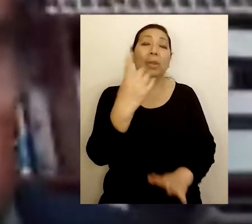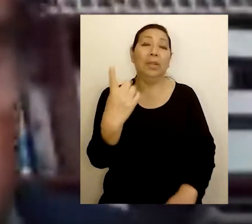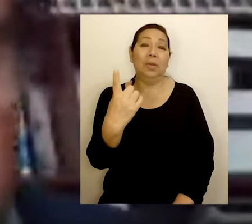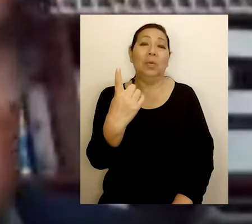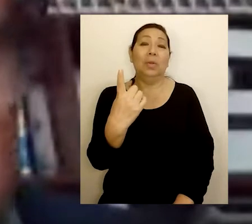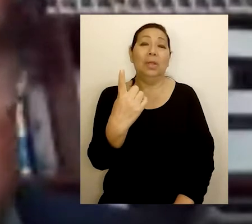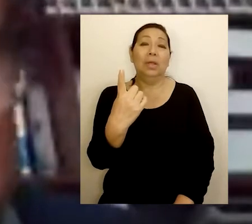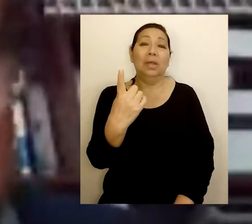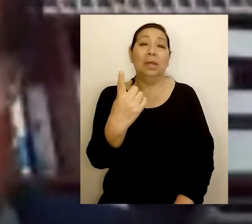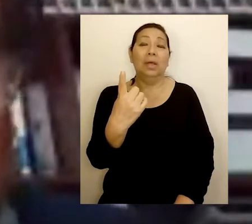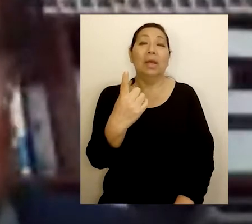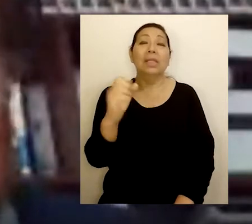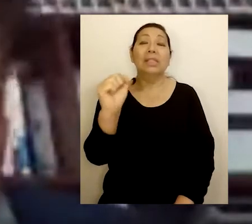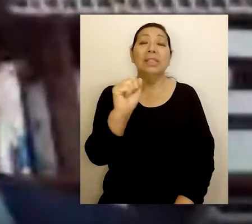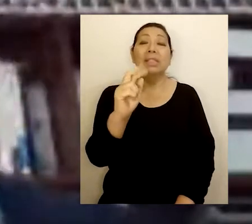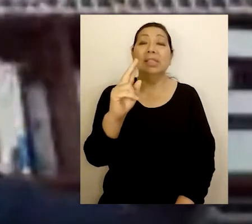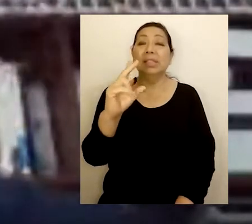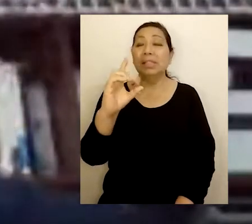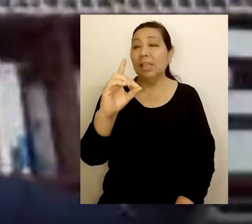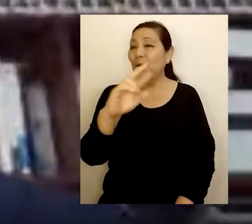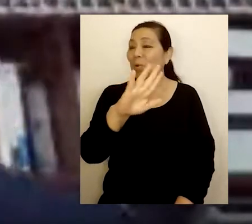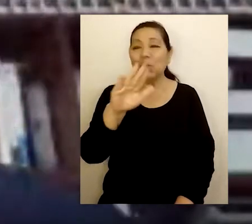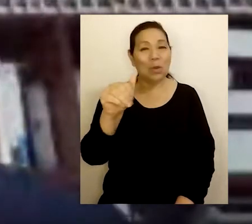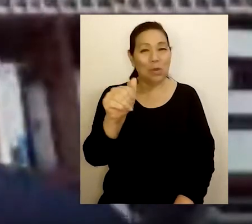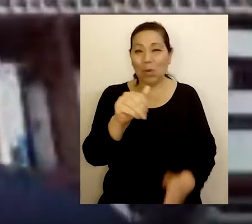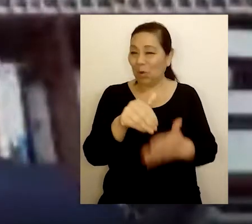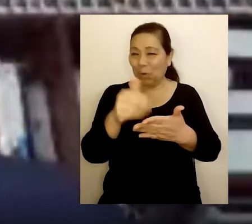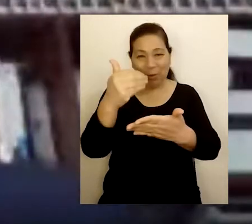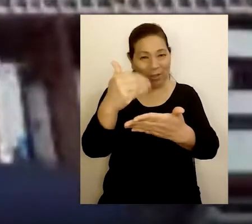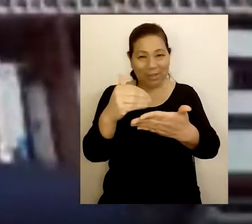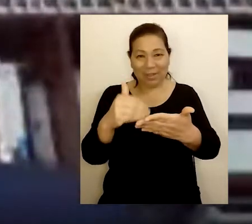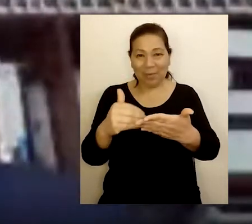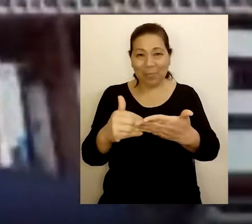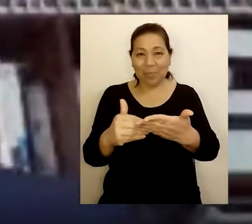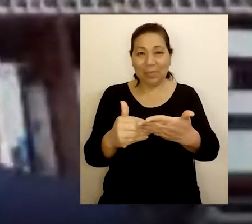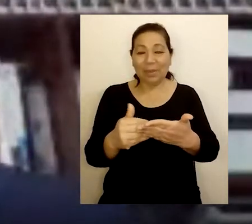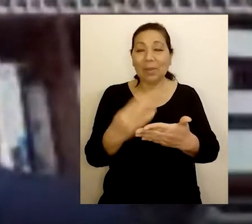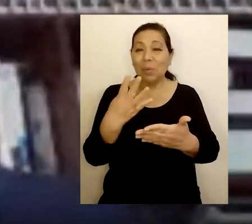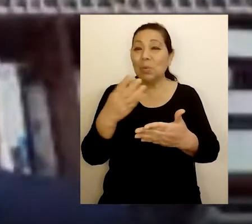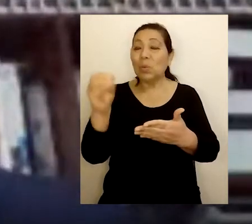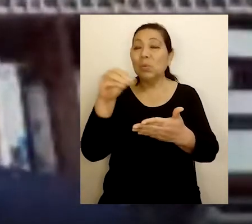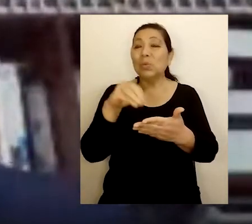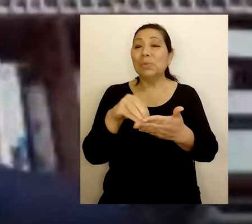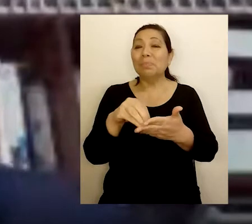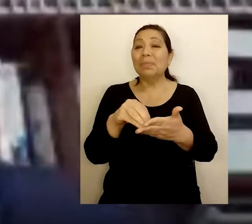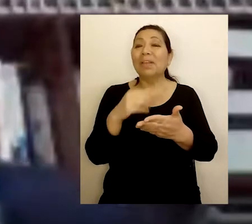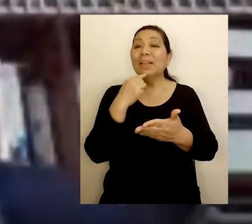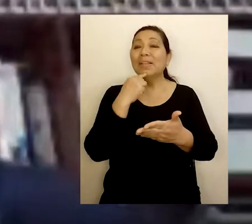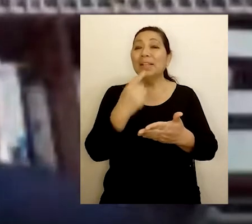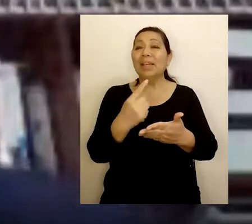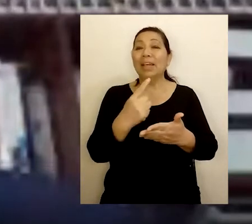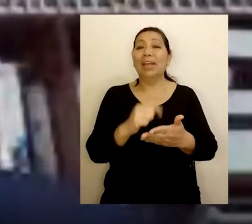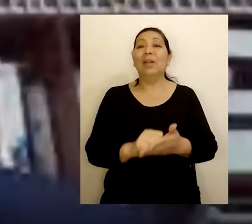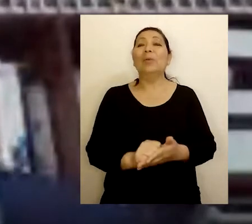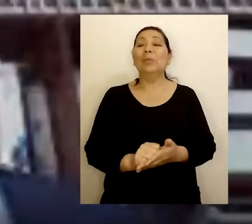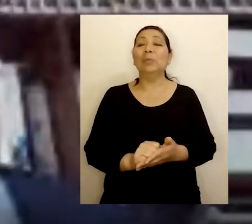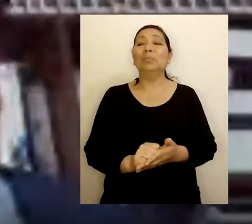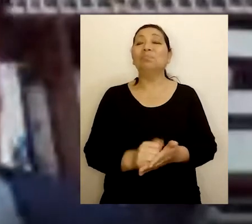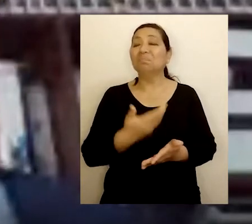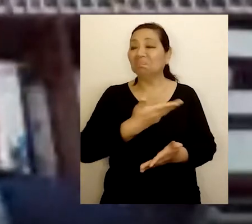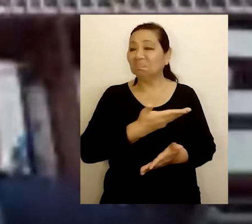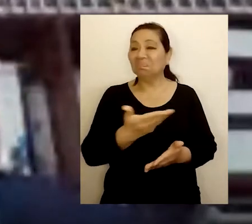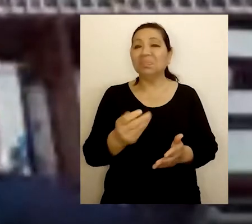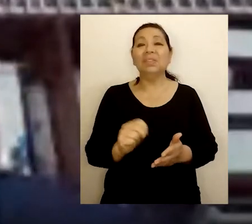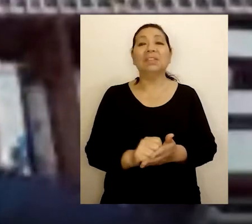1051, el señor Segundo Mar. En todos estos recursos, 4 ejecutorias supremas se declararon, señora presidenta,